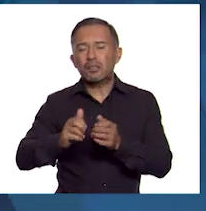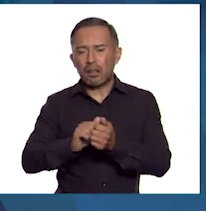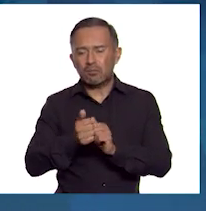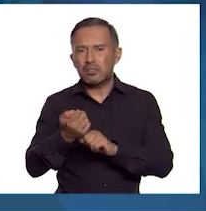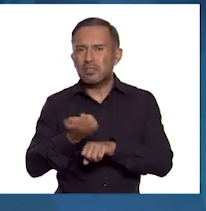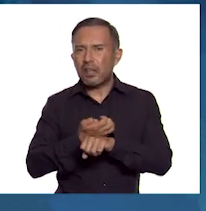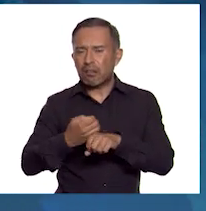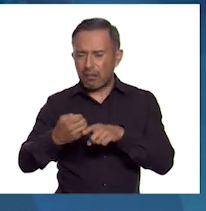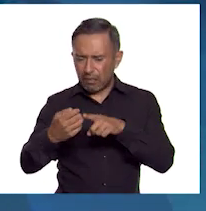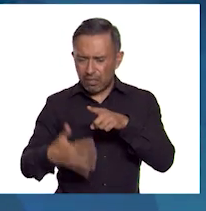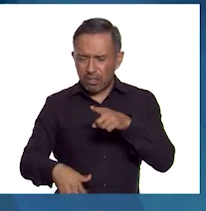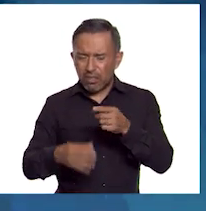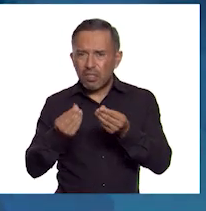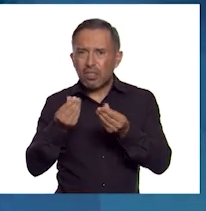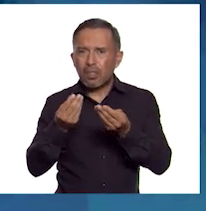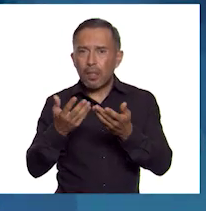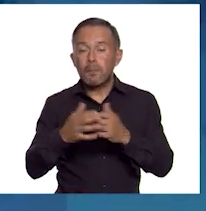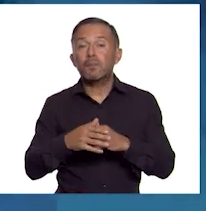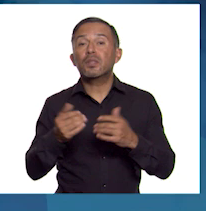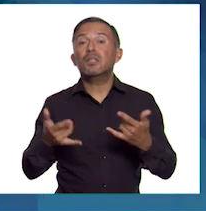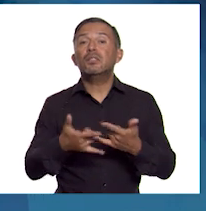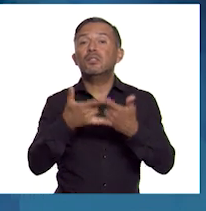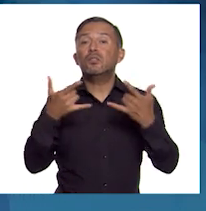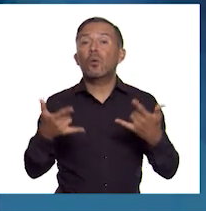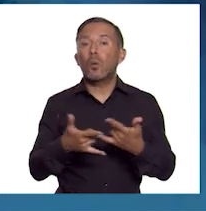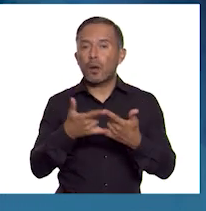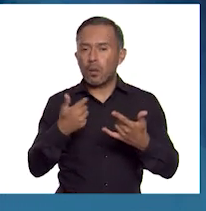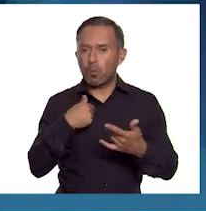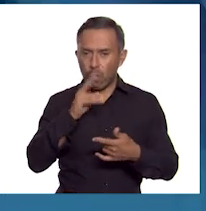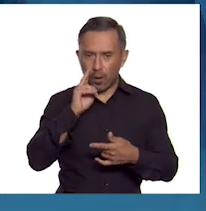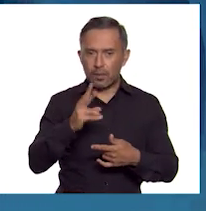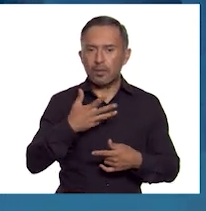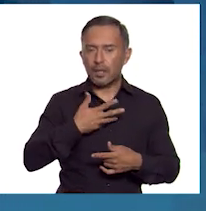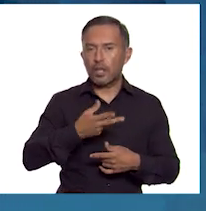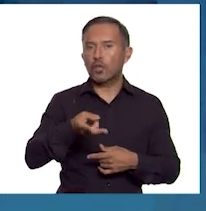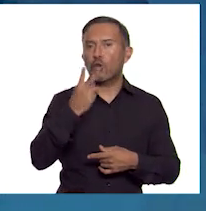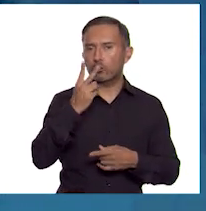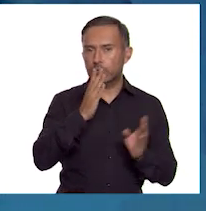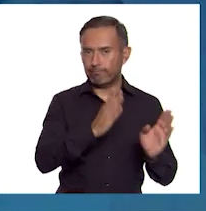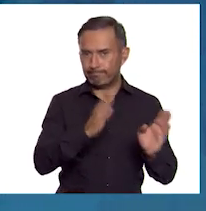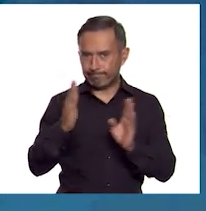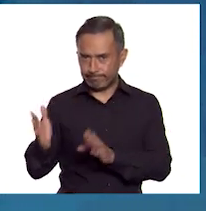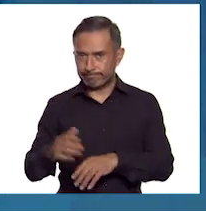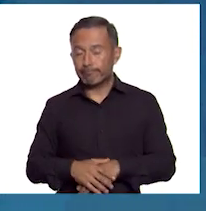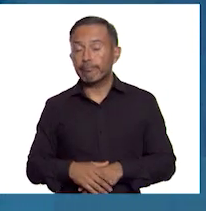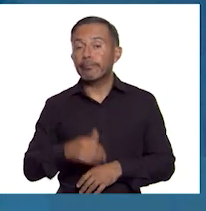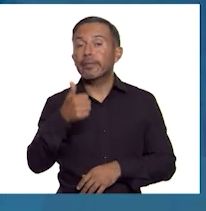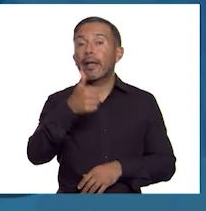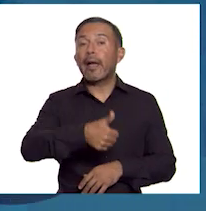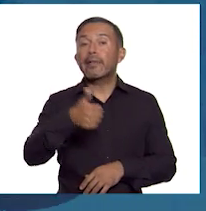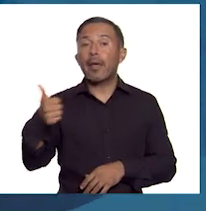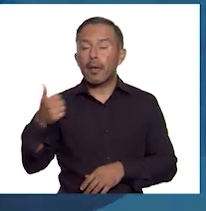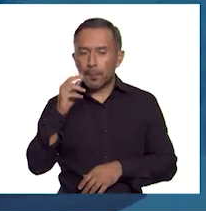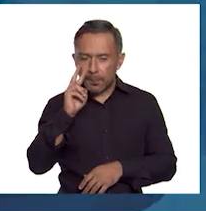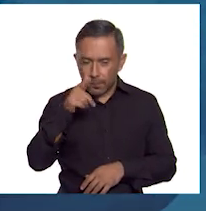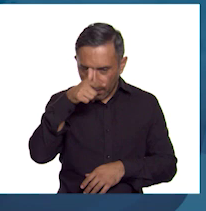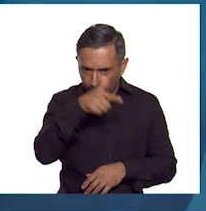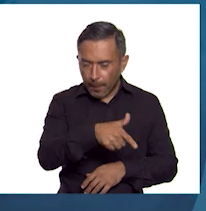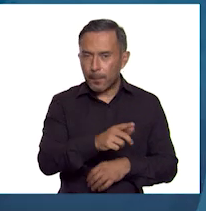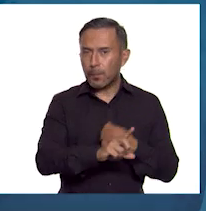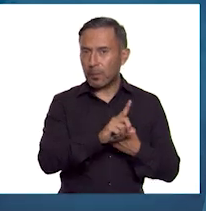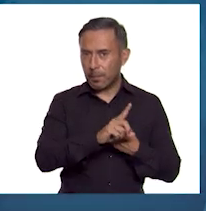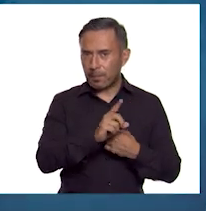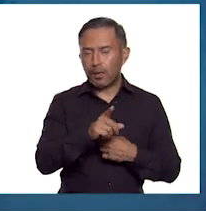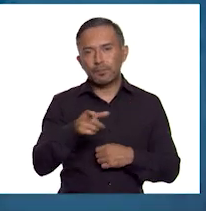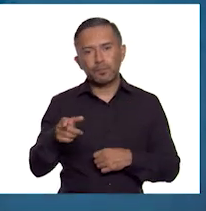Los acontecimientos de la historia los podemos agrupar en 2 episodios. En cada uno podemos encontrar un problema, una